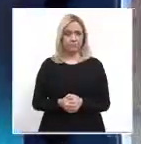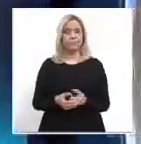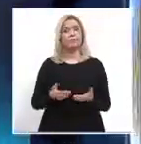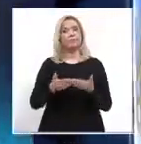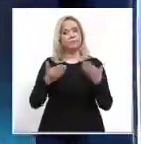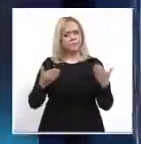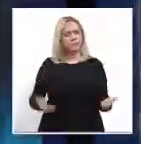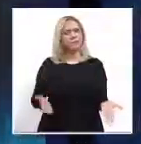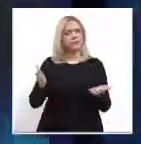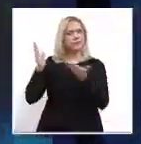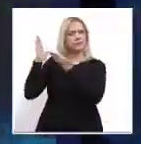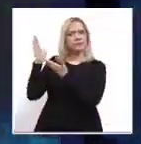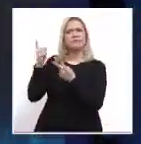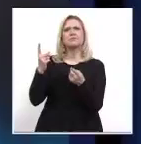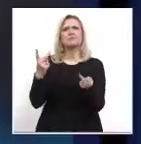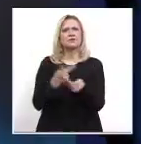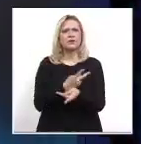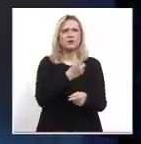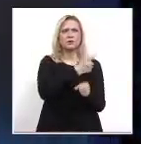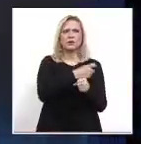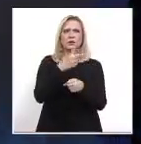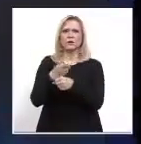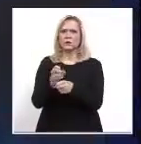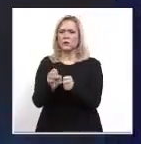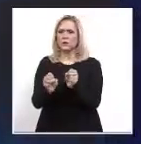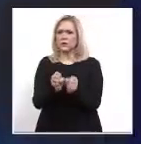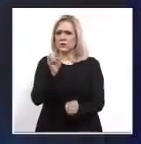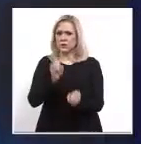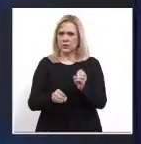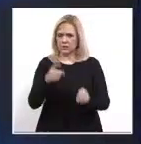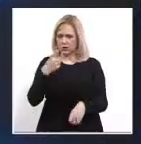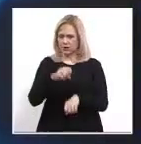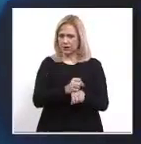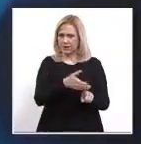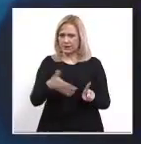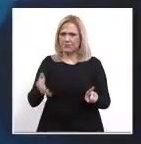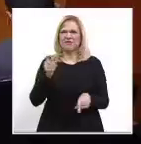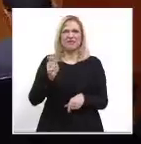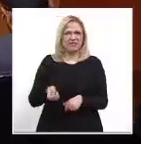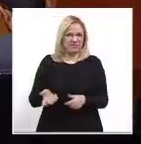Conozca los asuntos que resolvieron las salas de la Suprema Corte esta semana.